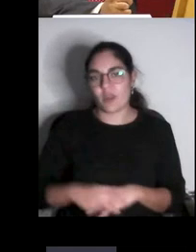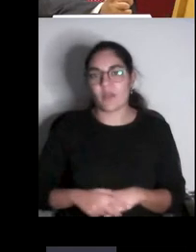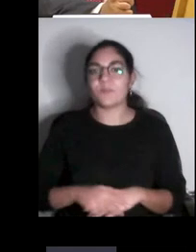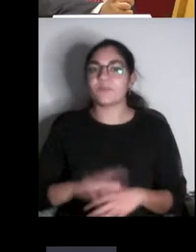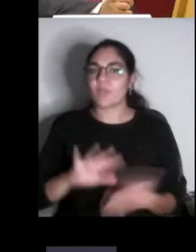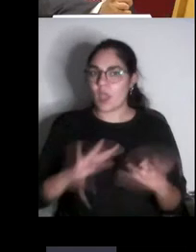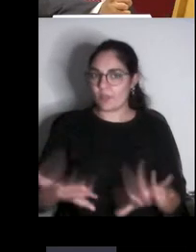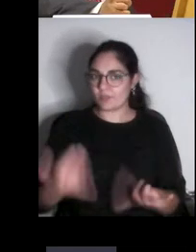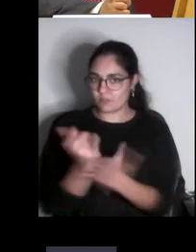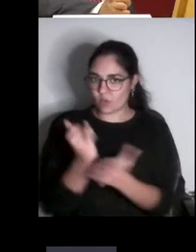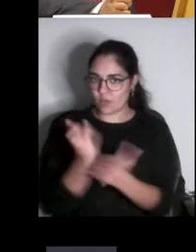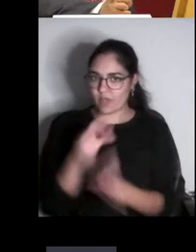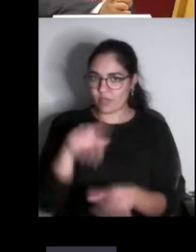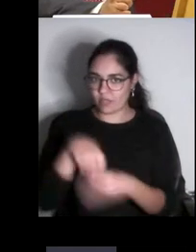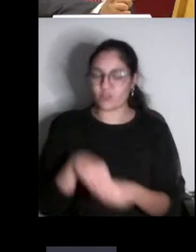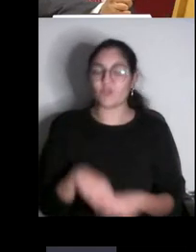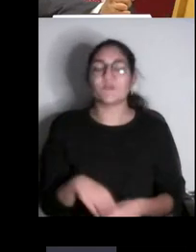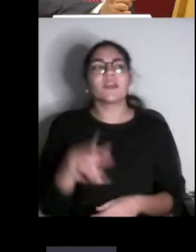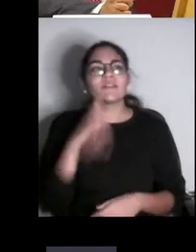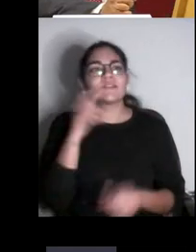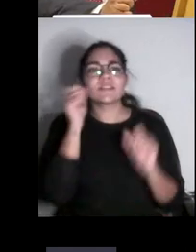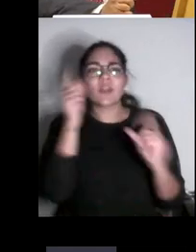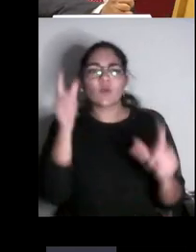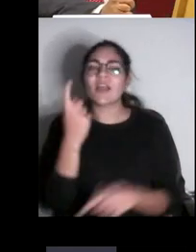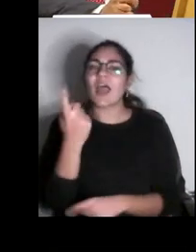que los alumnos que más